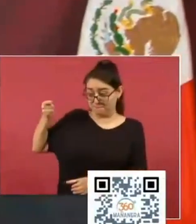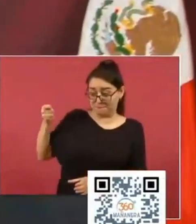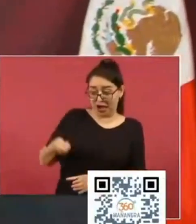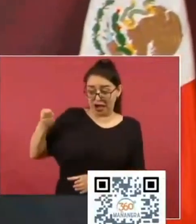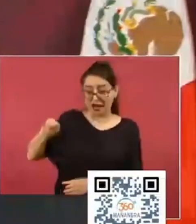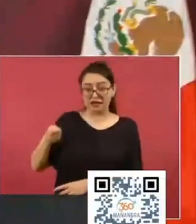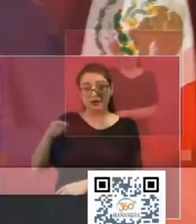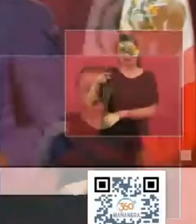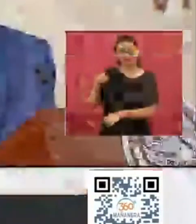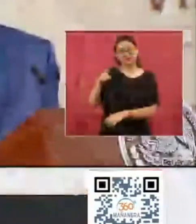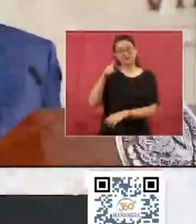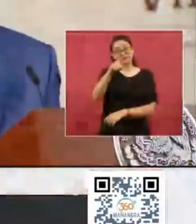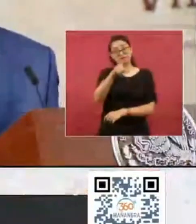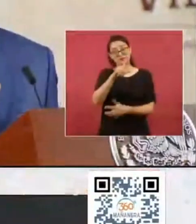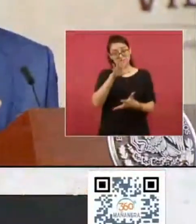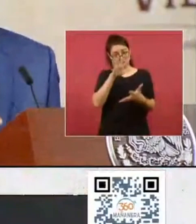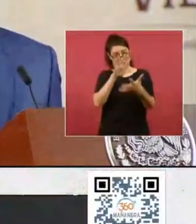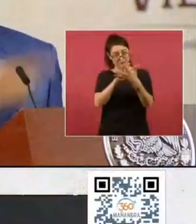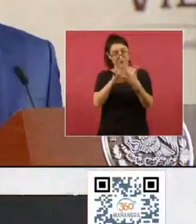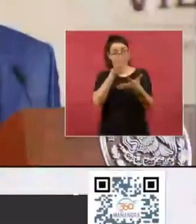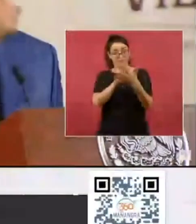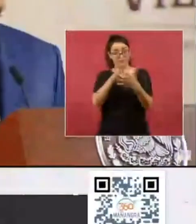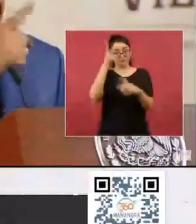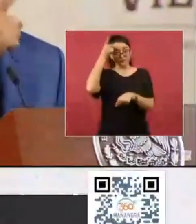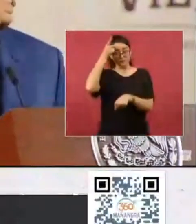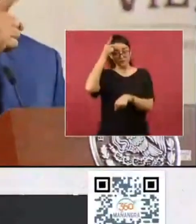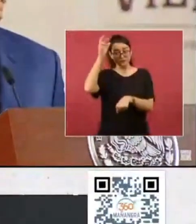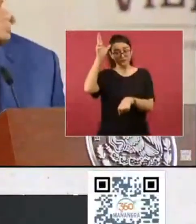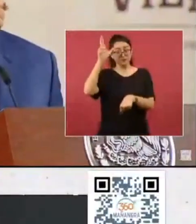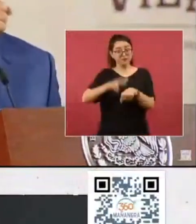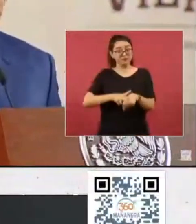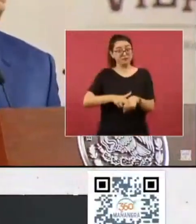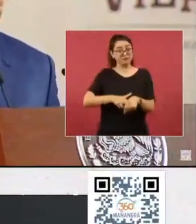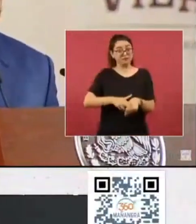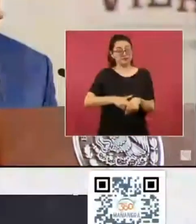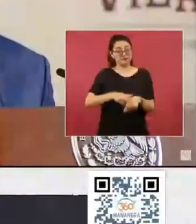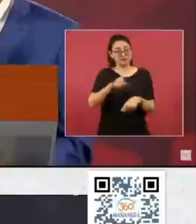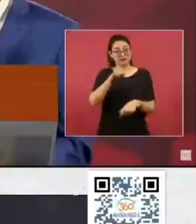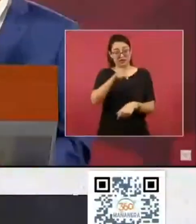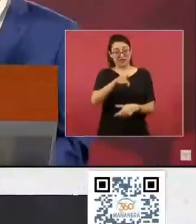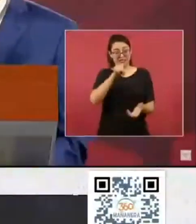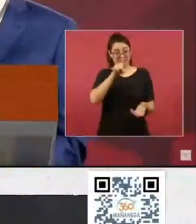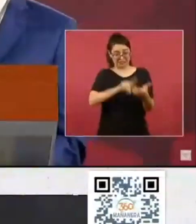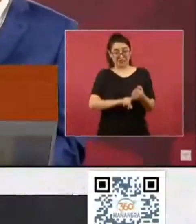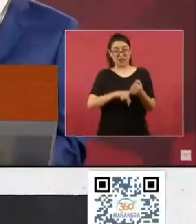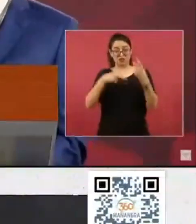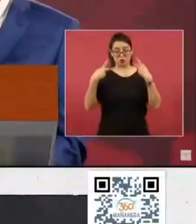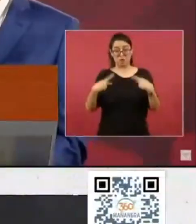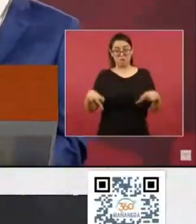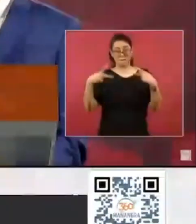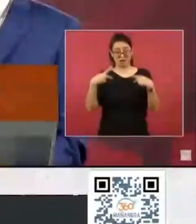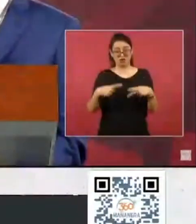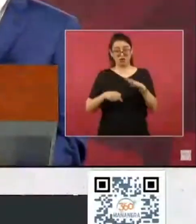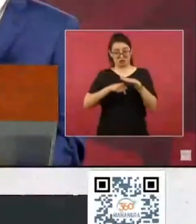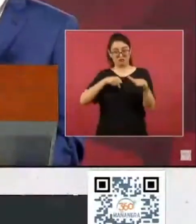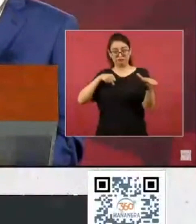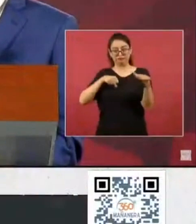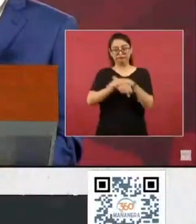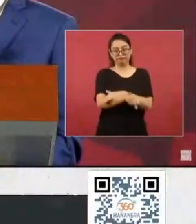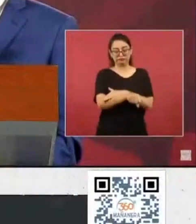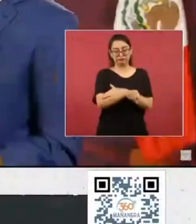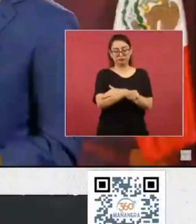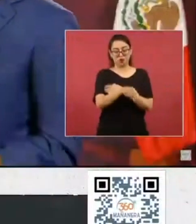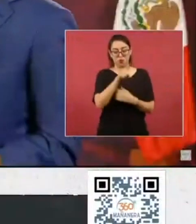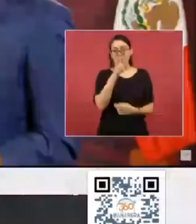a secretaría defensa nacional porque habían muchas dudas eh se aclaró que bueno Aún se están buscando a los choferes que